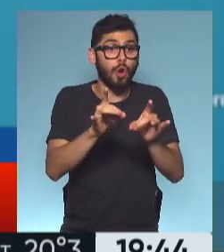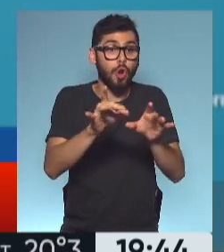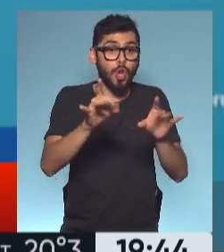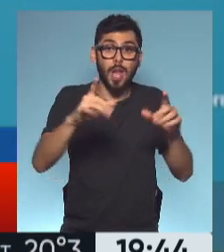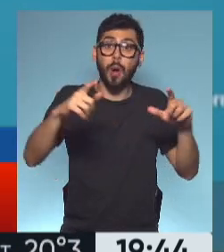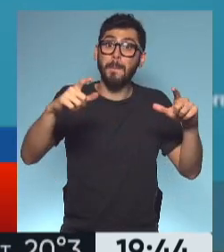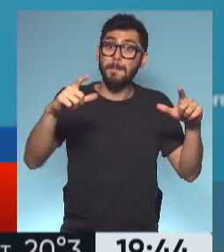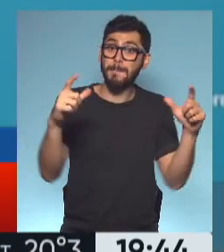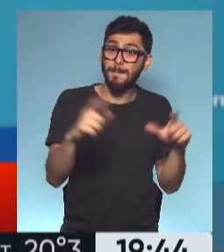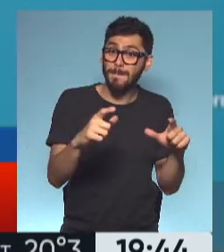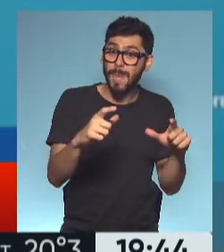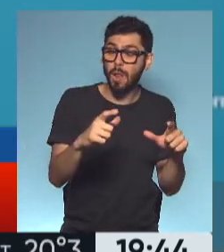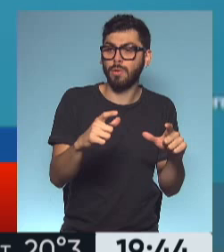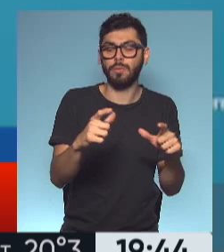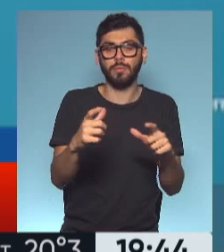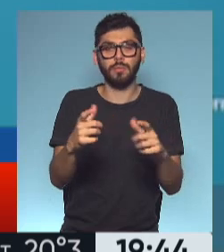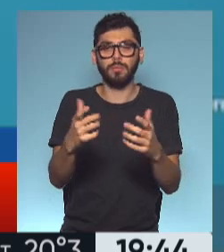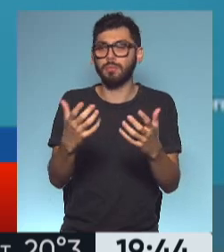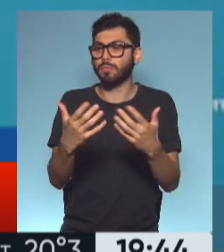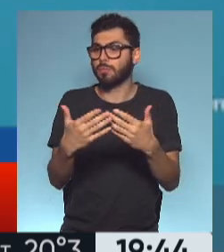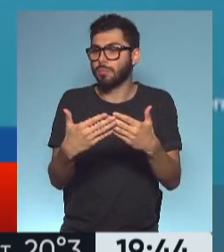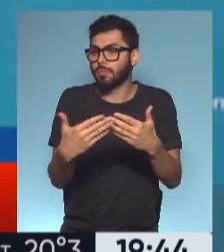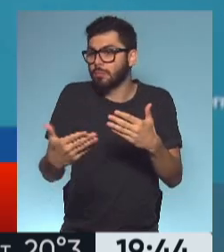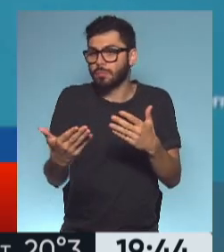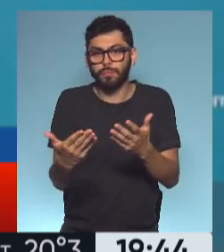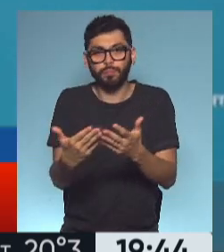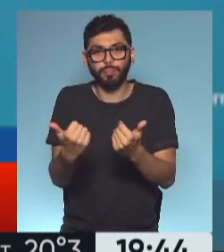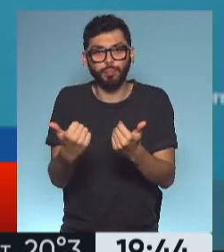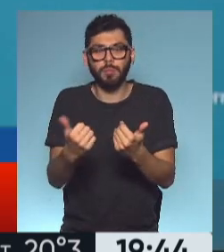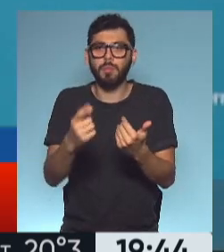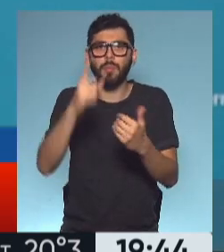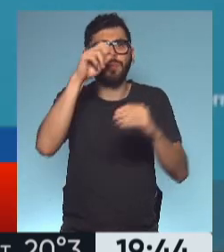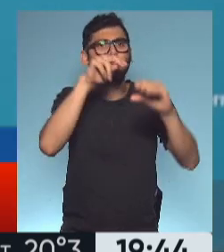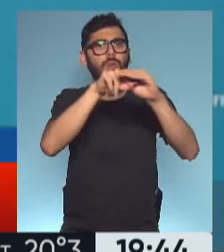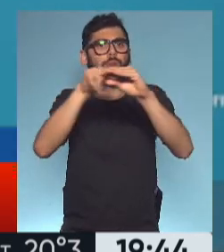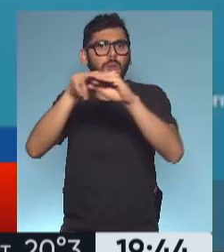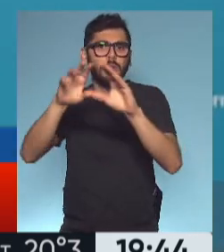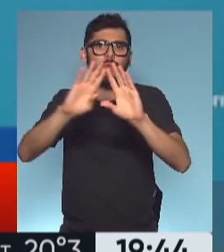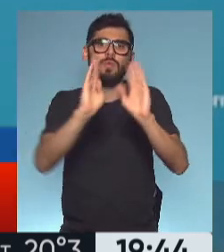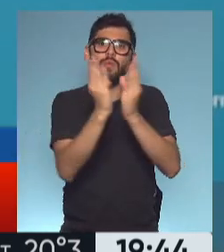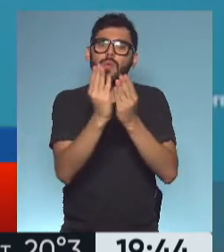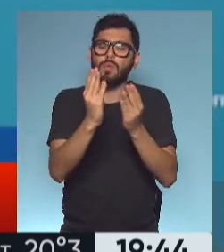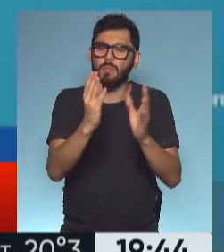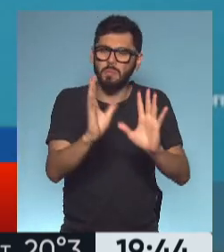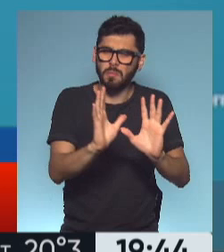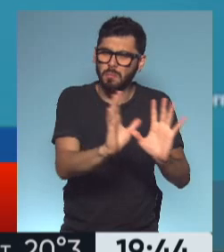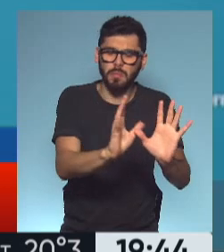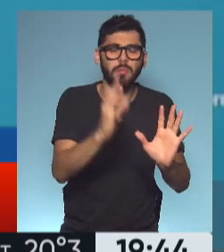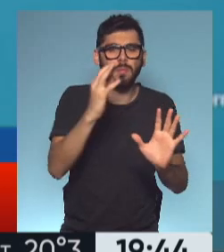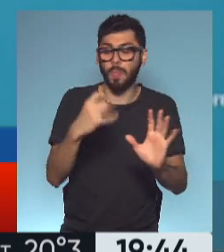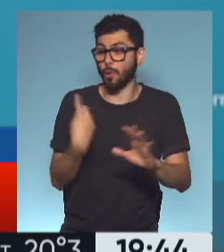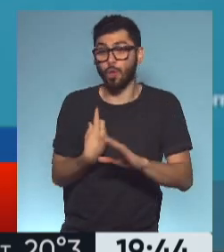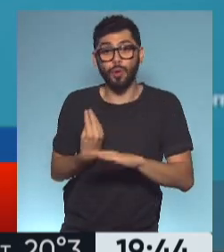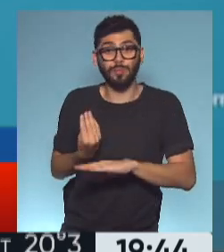tener, y esto independientemente de la ocupación de las terapias. Nosotros teníamos, cuando